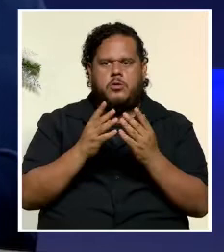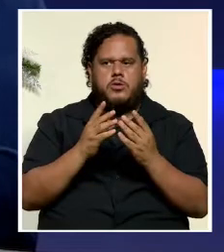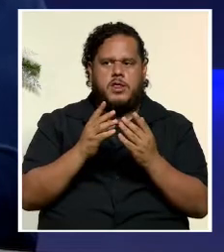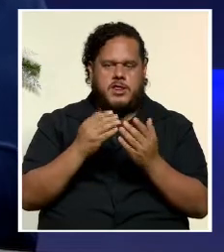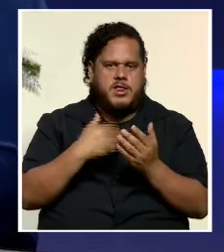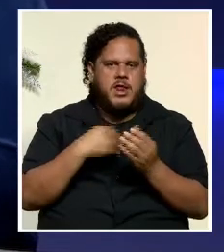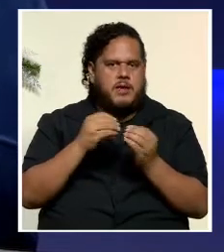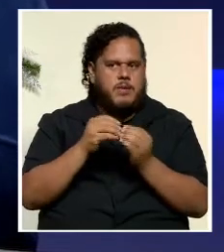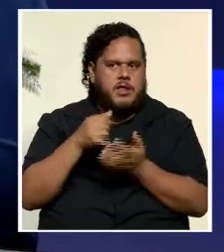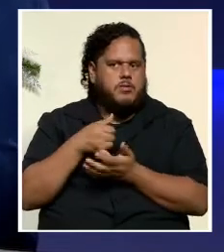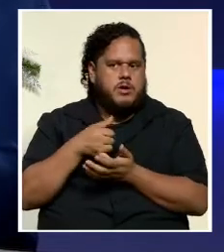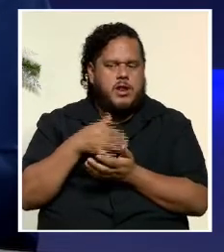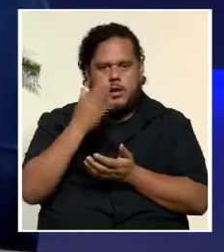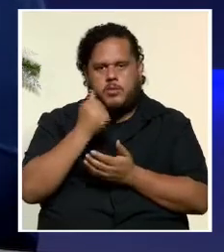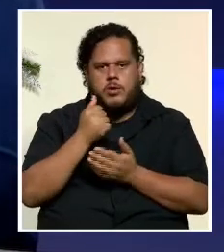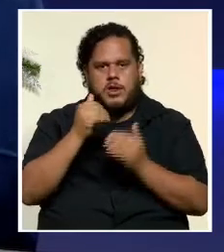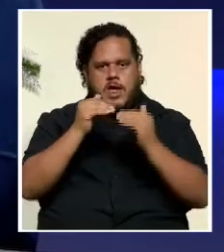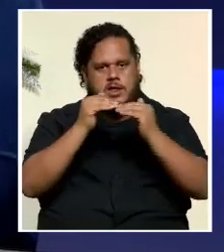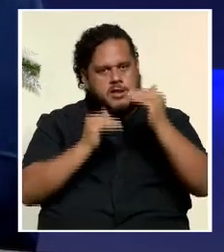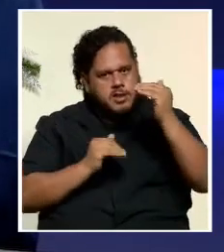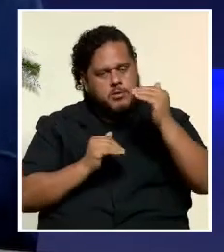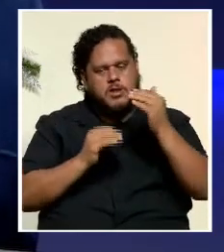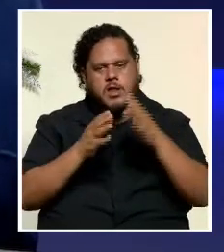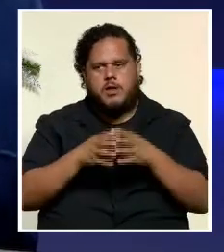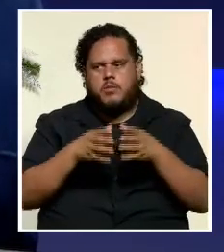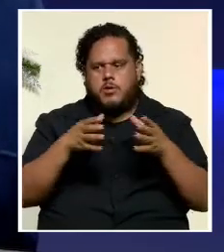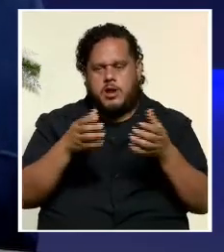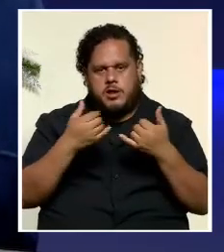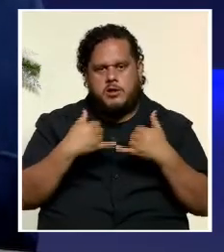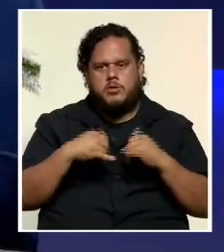vulnerabilidad, porque hay desigualdad muy grande aún